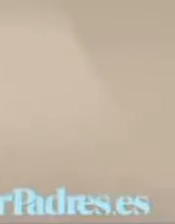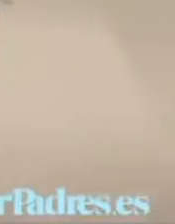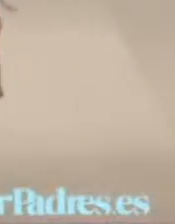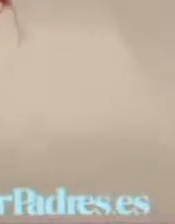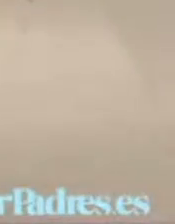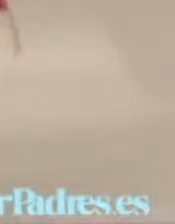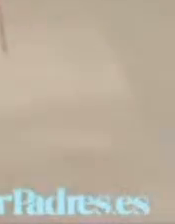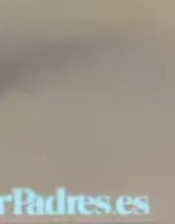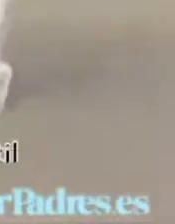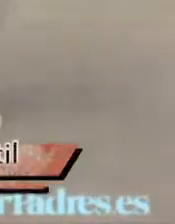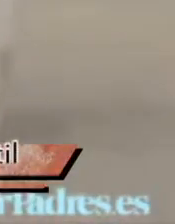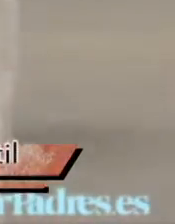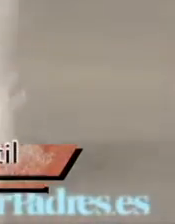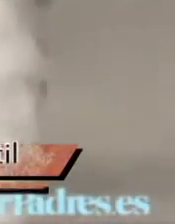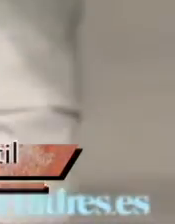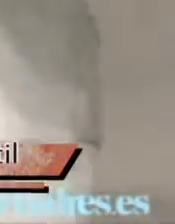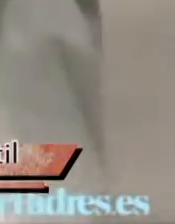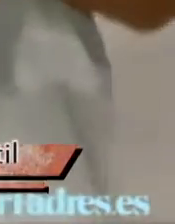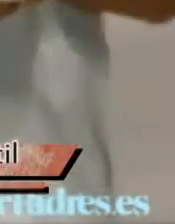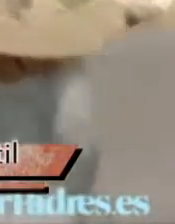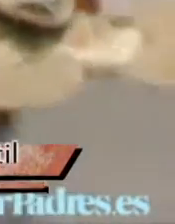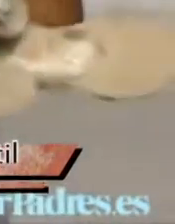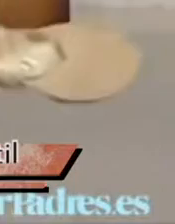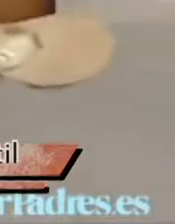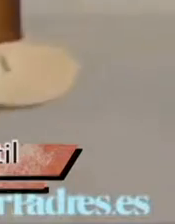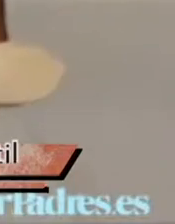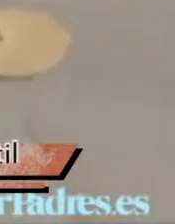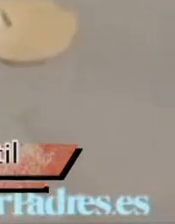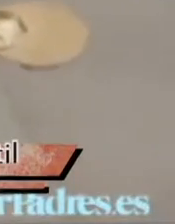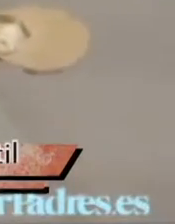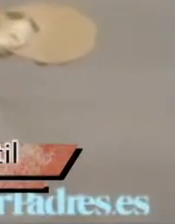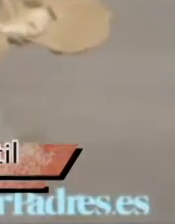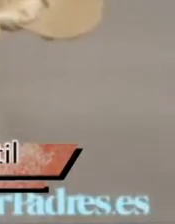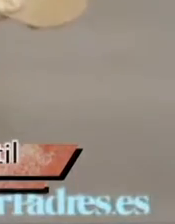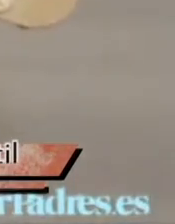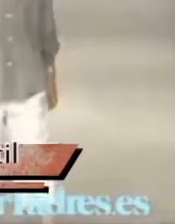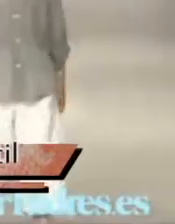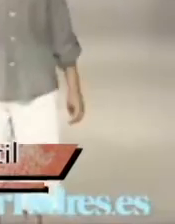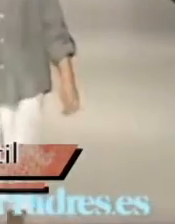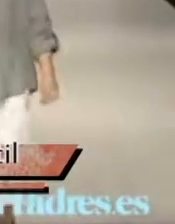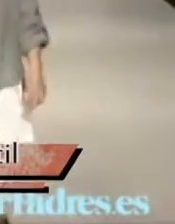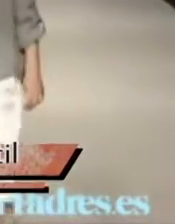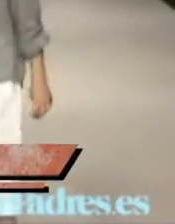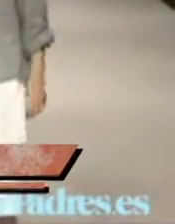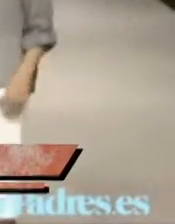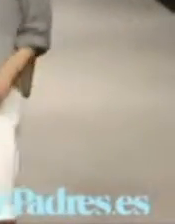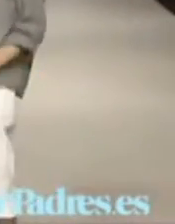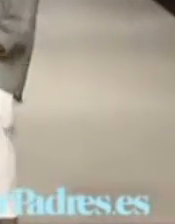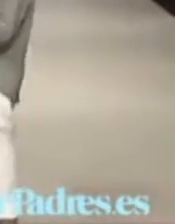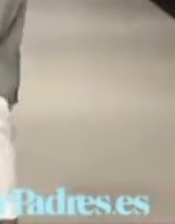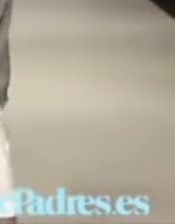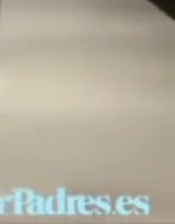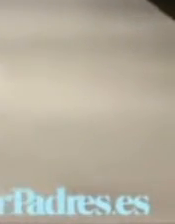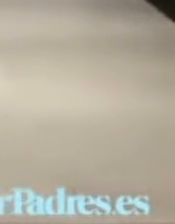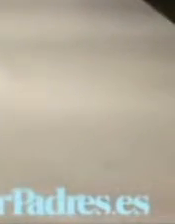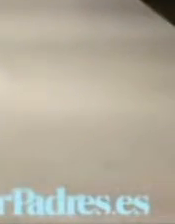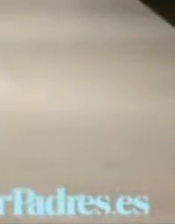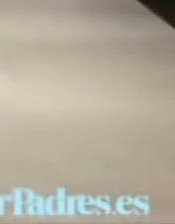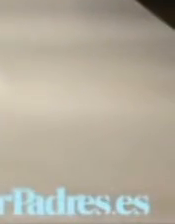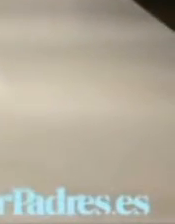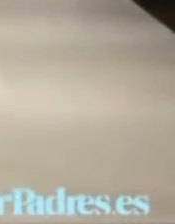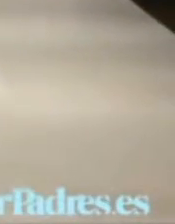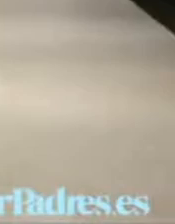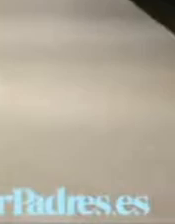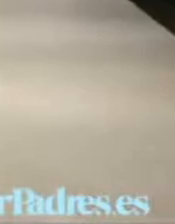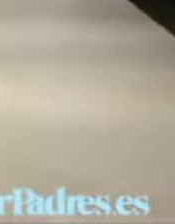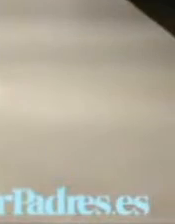ofrecerán calma y tranquilidad, como el blanco, rosado muy suave, celeste, gris perla, madera clara natural, el verde azulado muy suave o